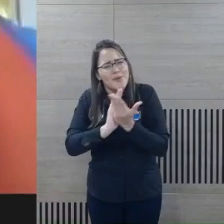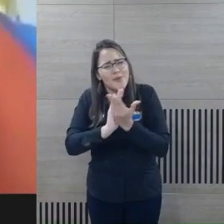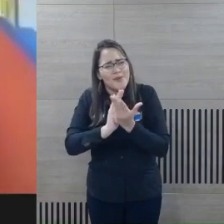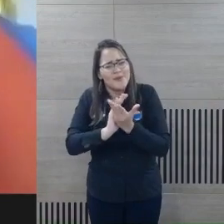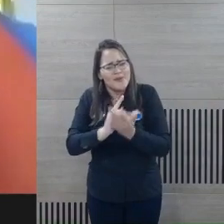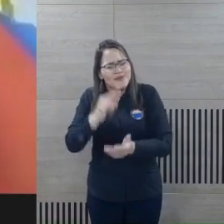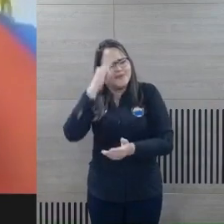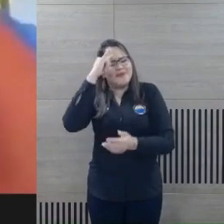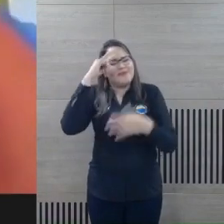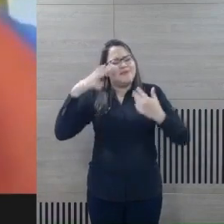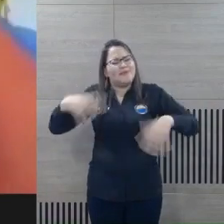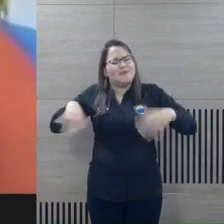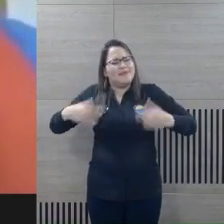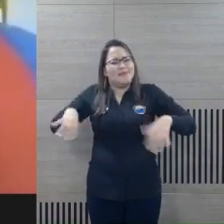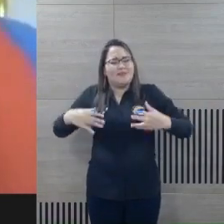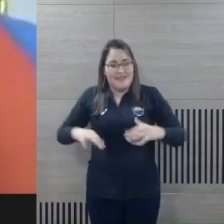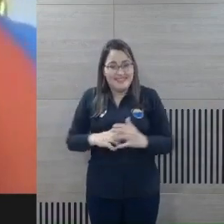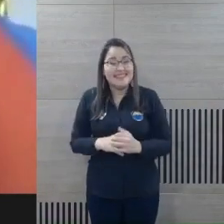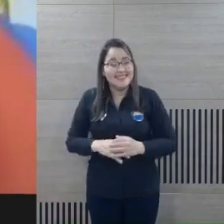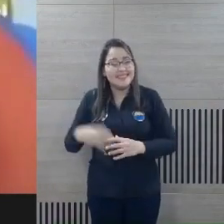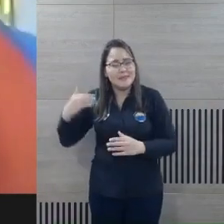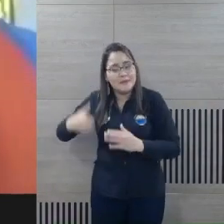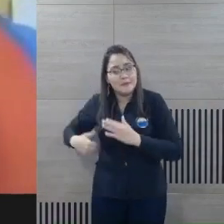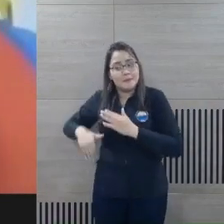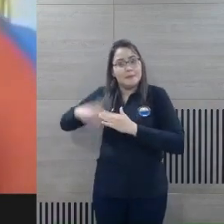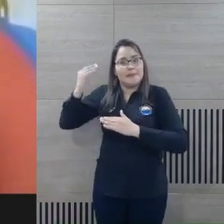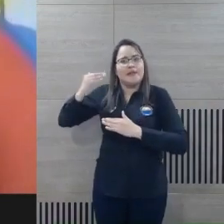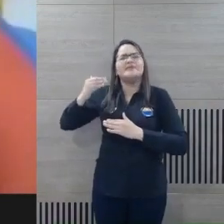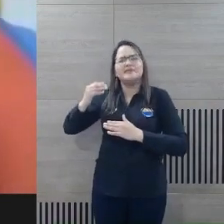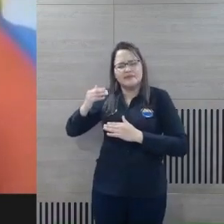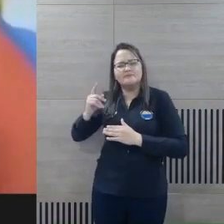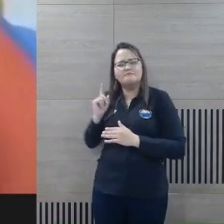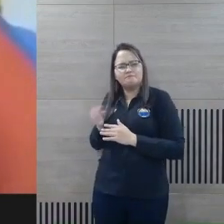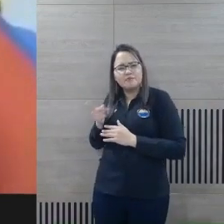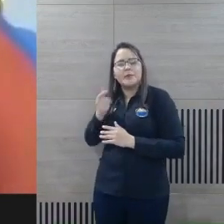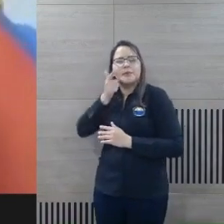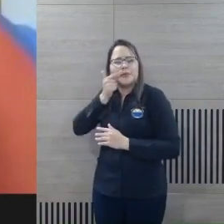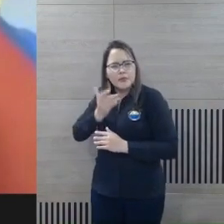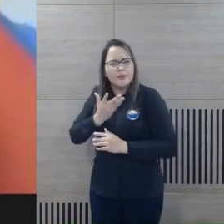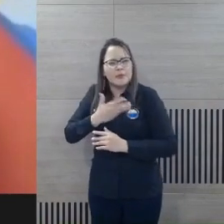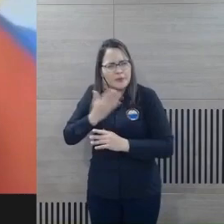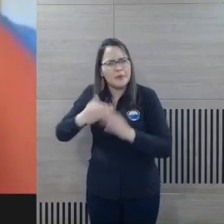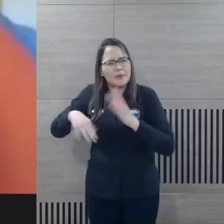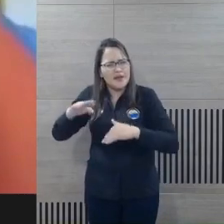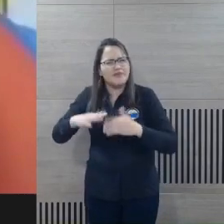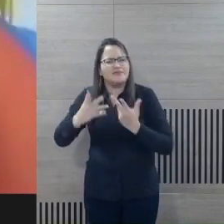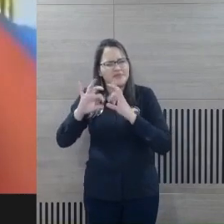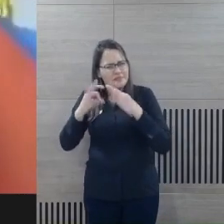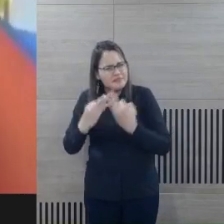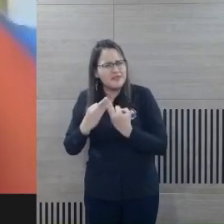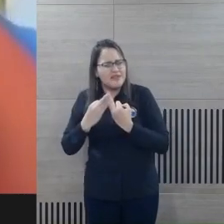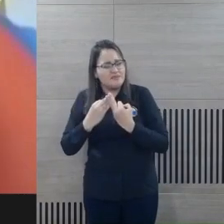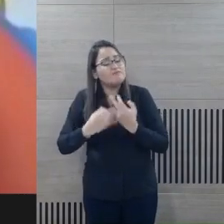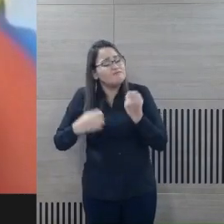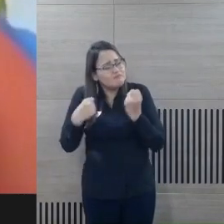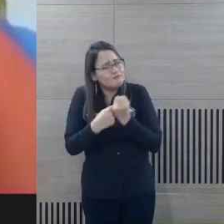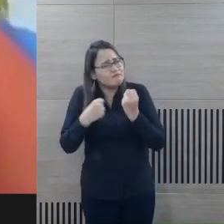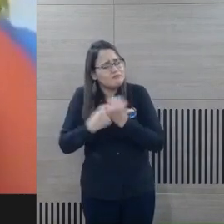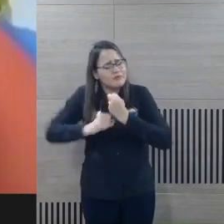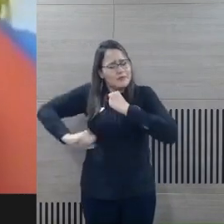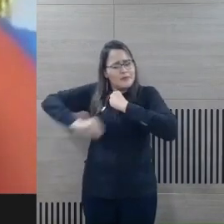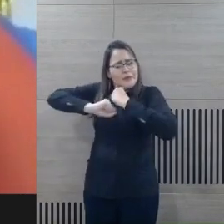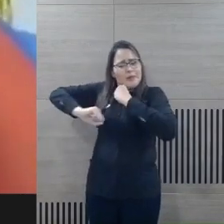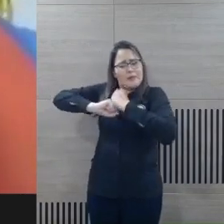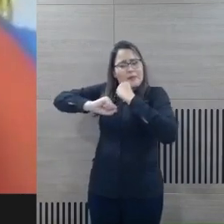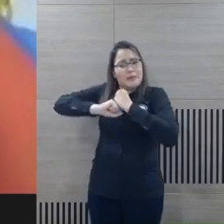padres, familiares y nosotros mismos para poder llegar a pisar las instalaciones de esta alma mater y llegar con ilusión y el entusiasmo